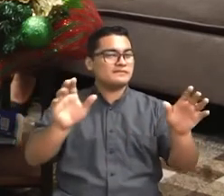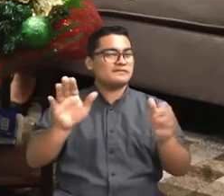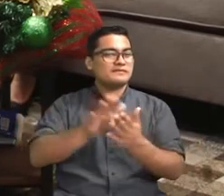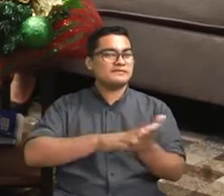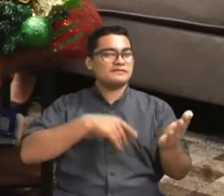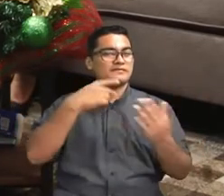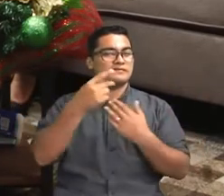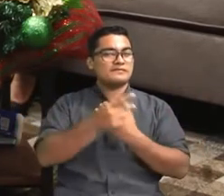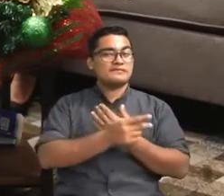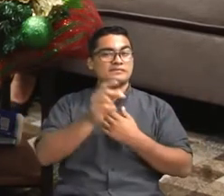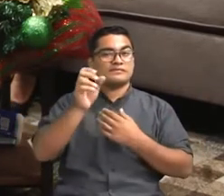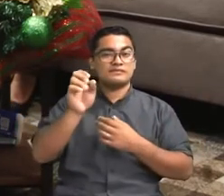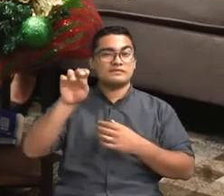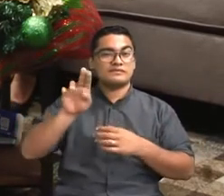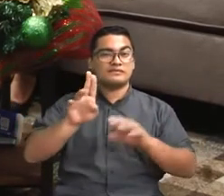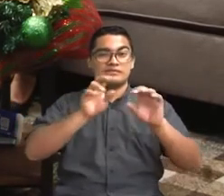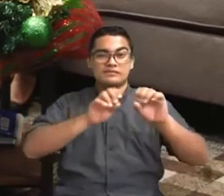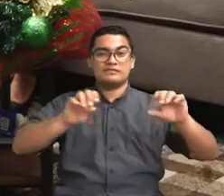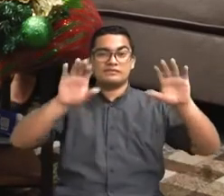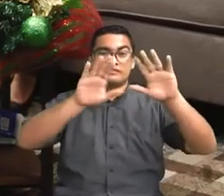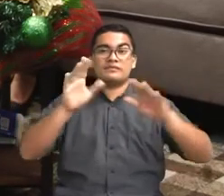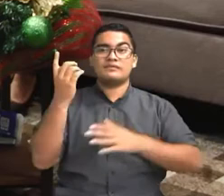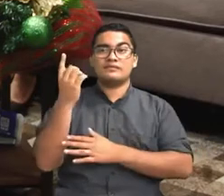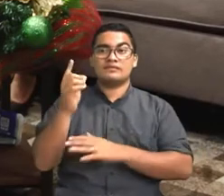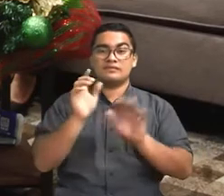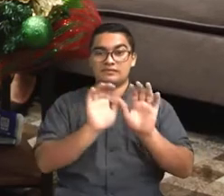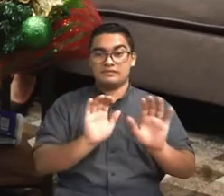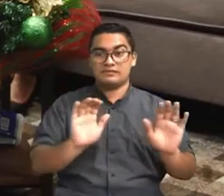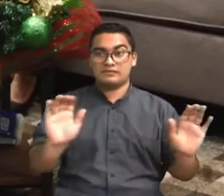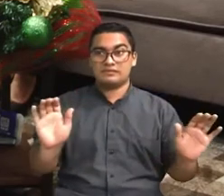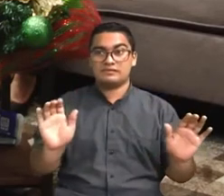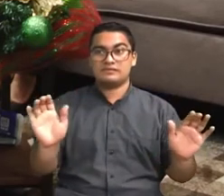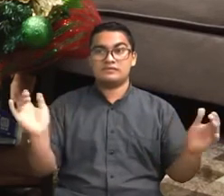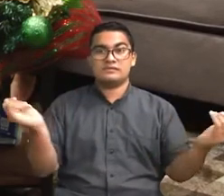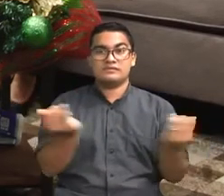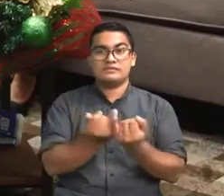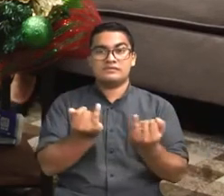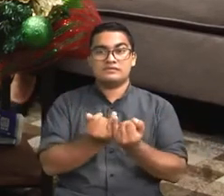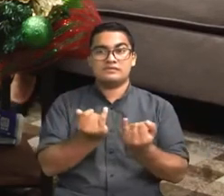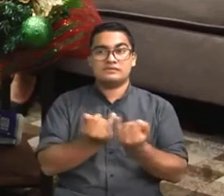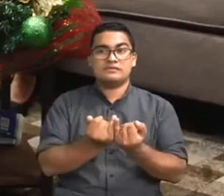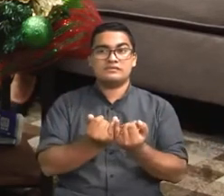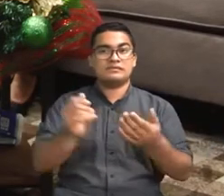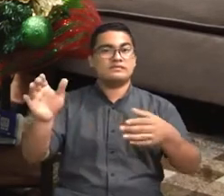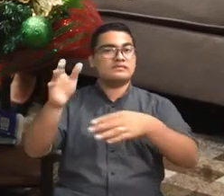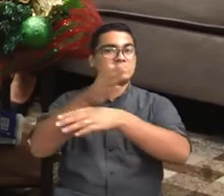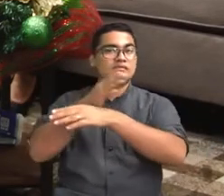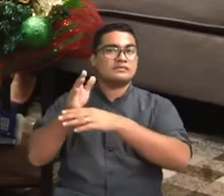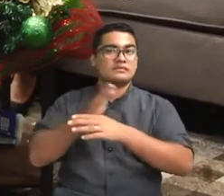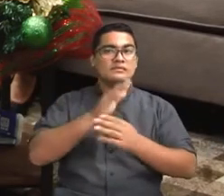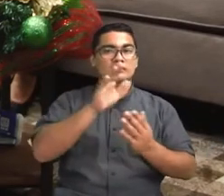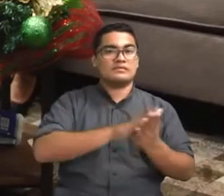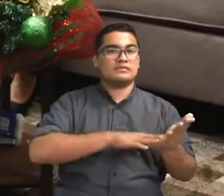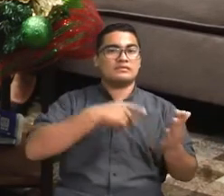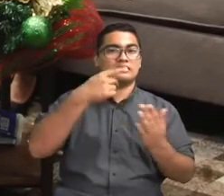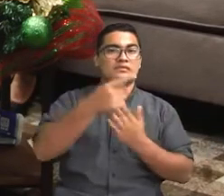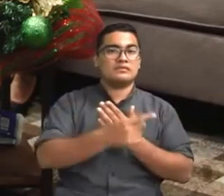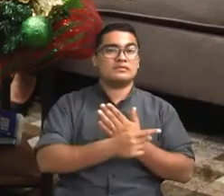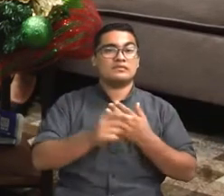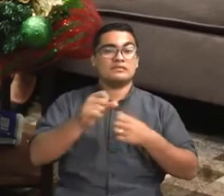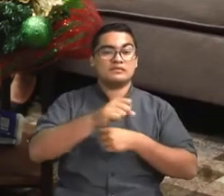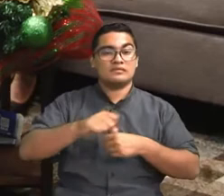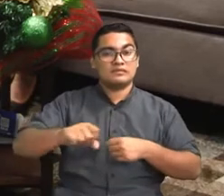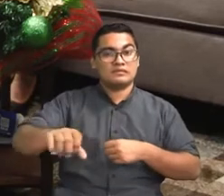traducida la Convención sobre los Derechos de la Niñez en esa constelación de programas sociales, de